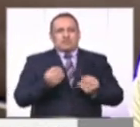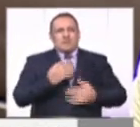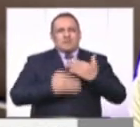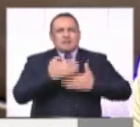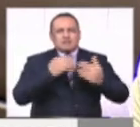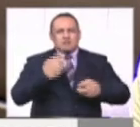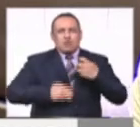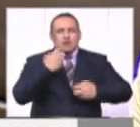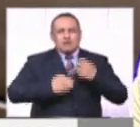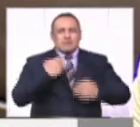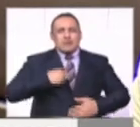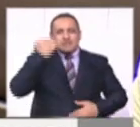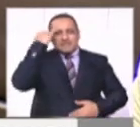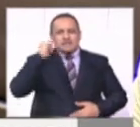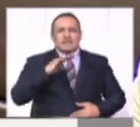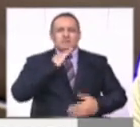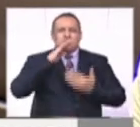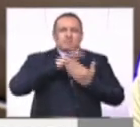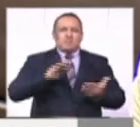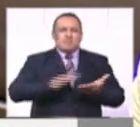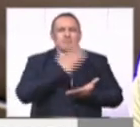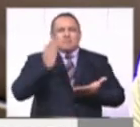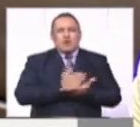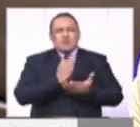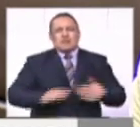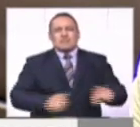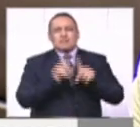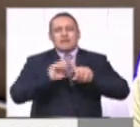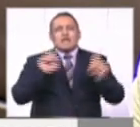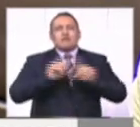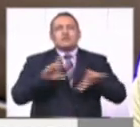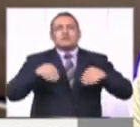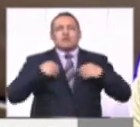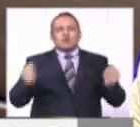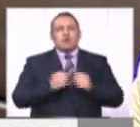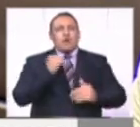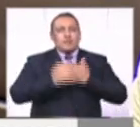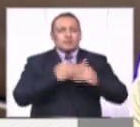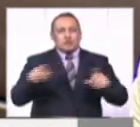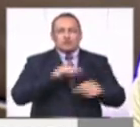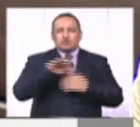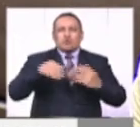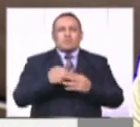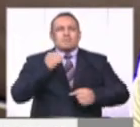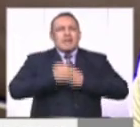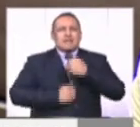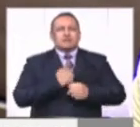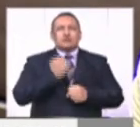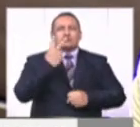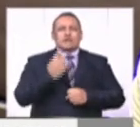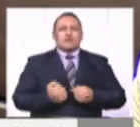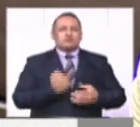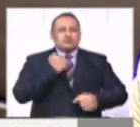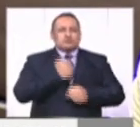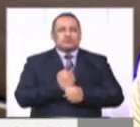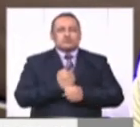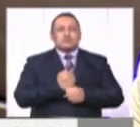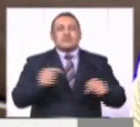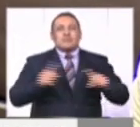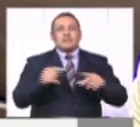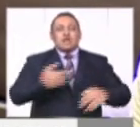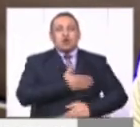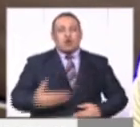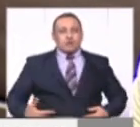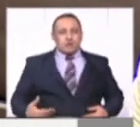para esa ideología que nos maltrata que nos hace daño que no ha permitido que avancemos en estos más de 2 años de ese